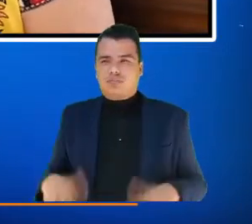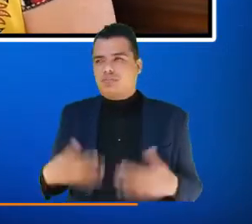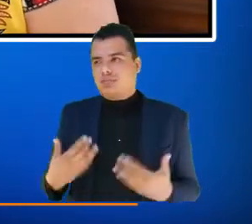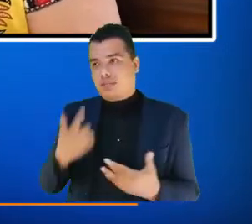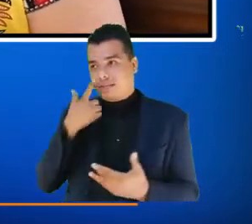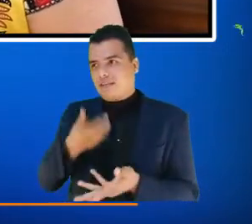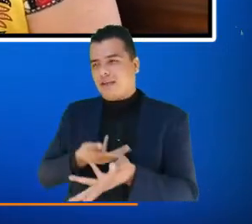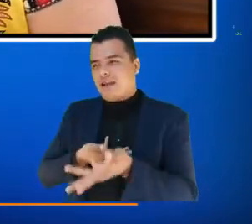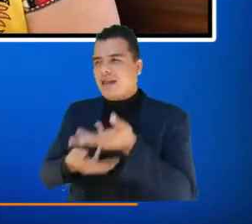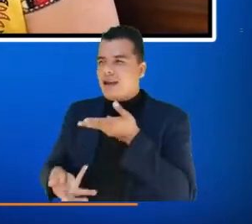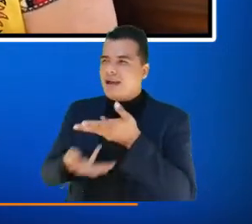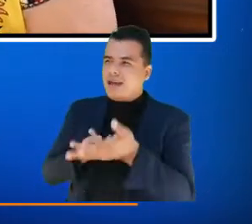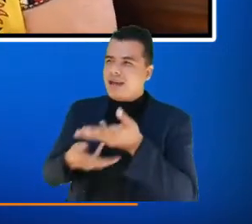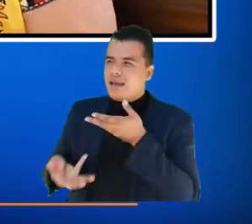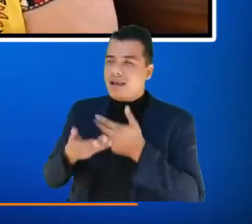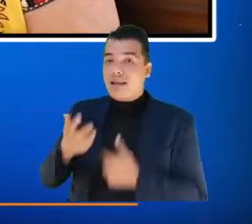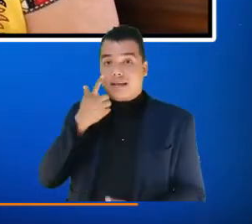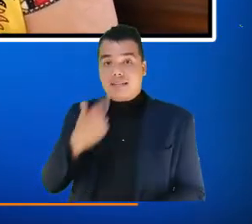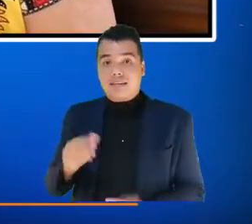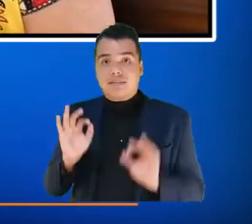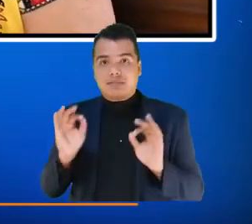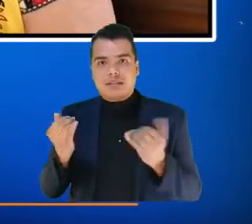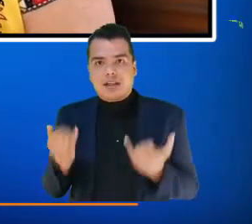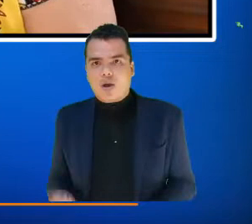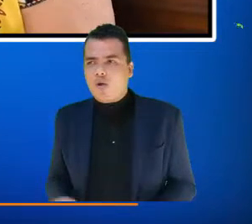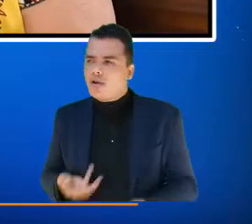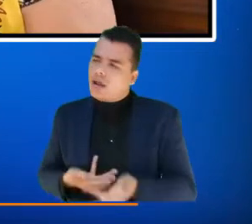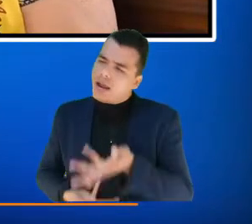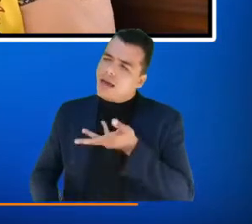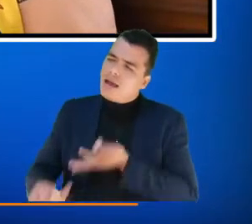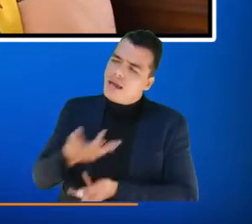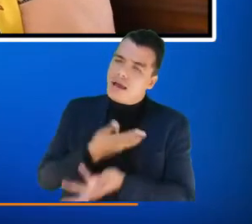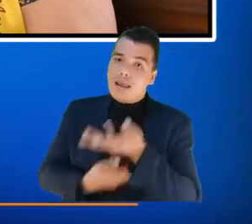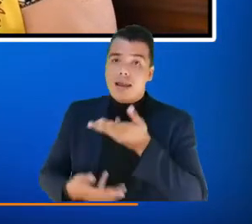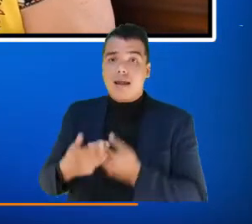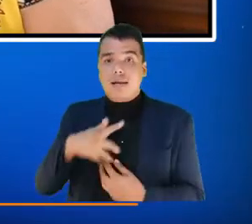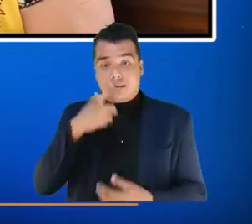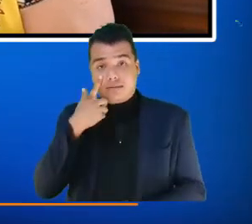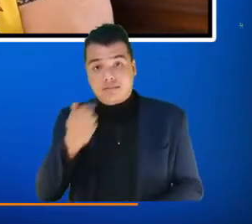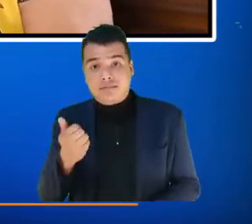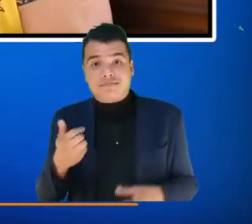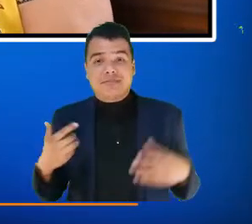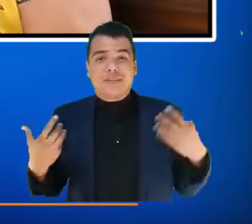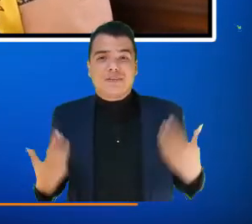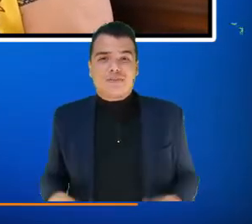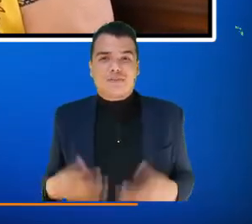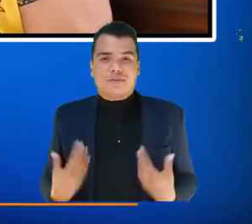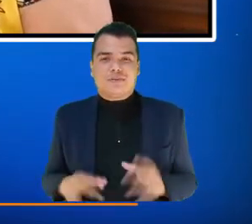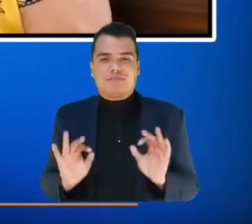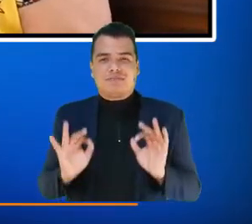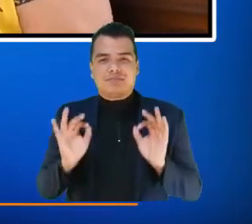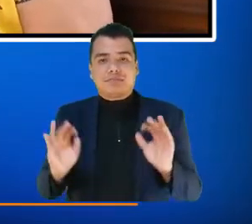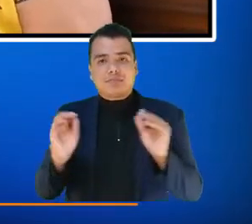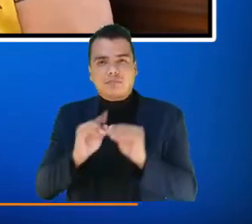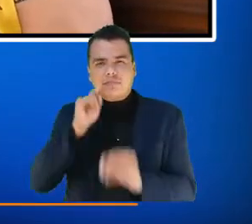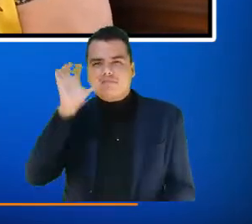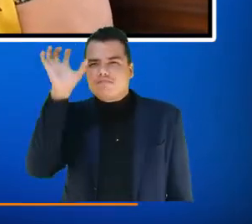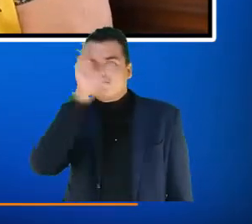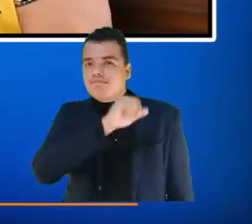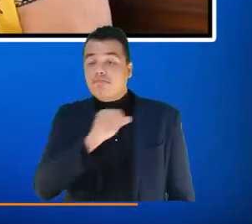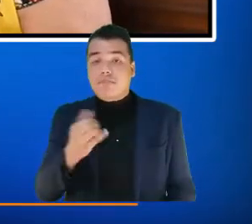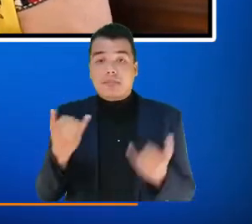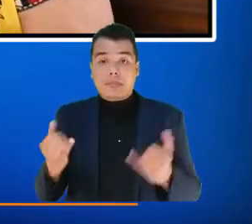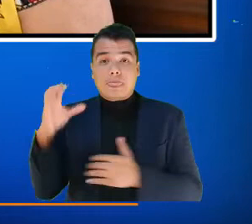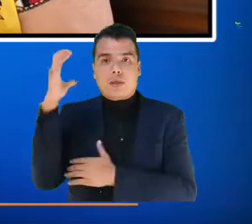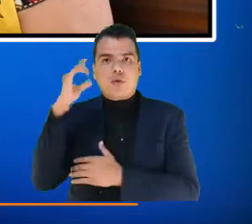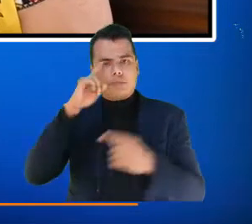ha sido rico entrevistarla, ha sido rico tener esta conversación con usted y verdaderamente ver cómo